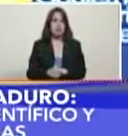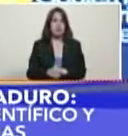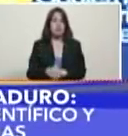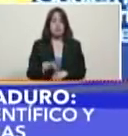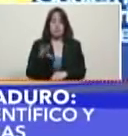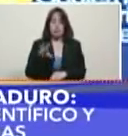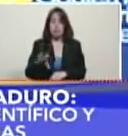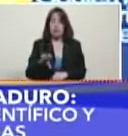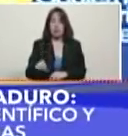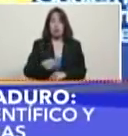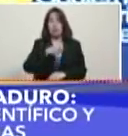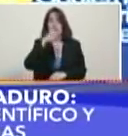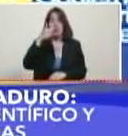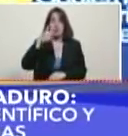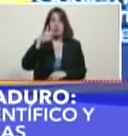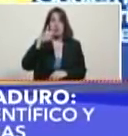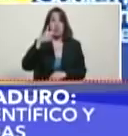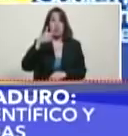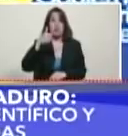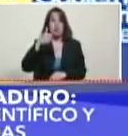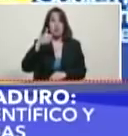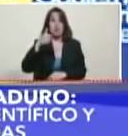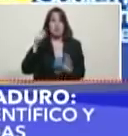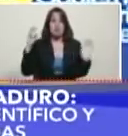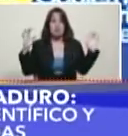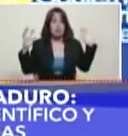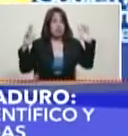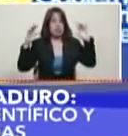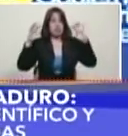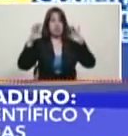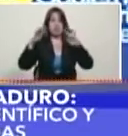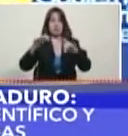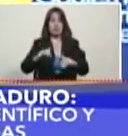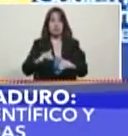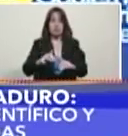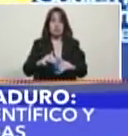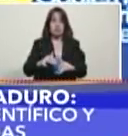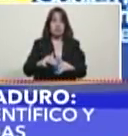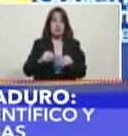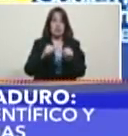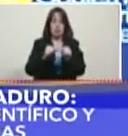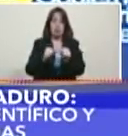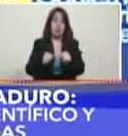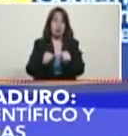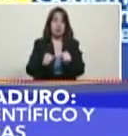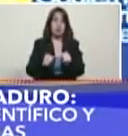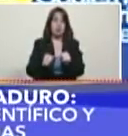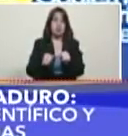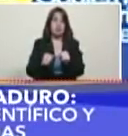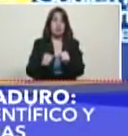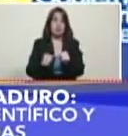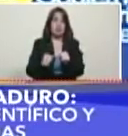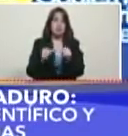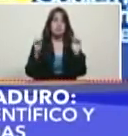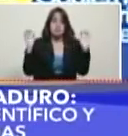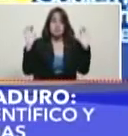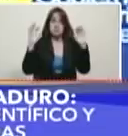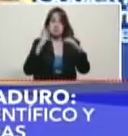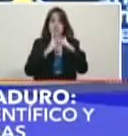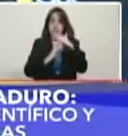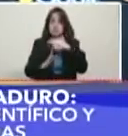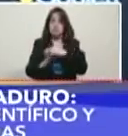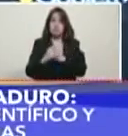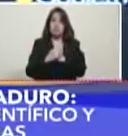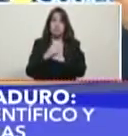con mayor ingreso y permanencia de migraciones extranjeras.